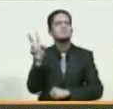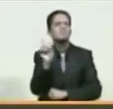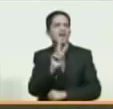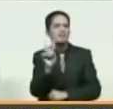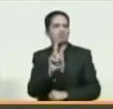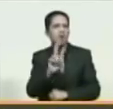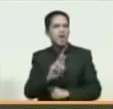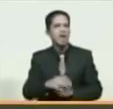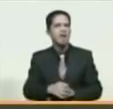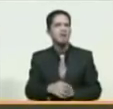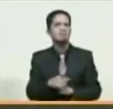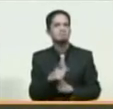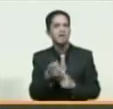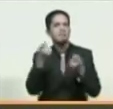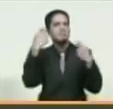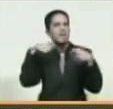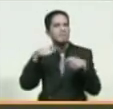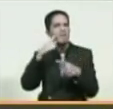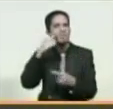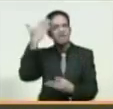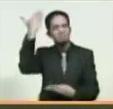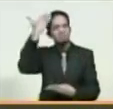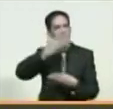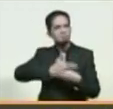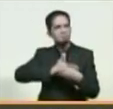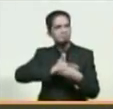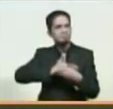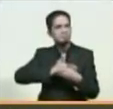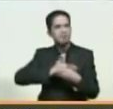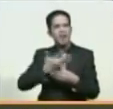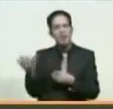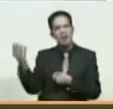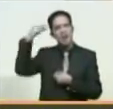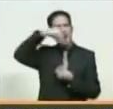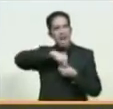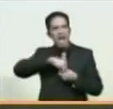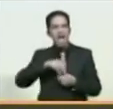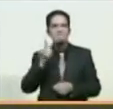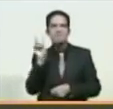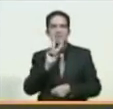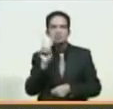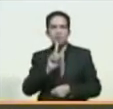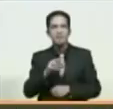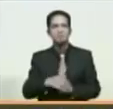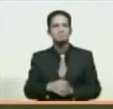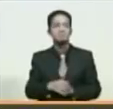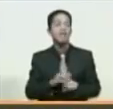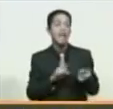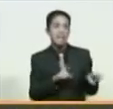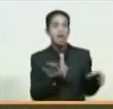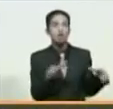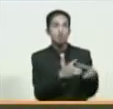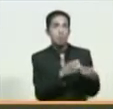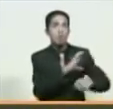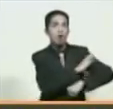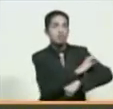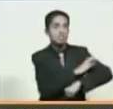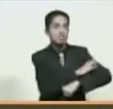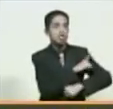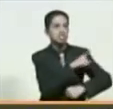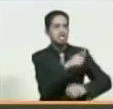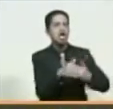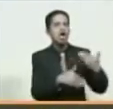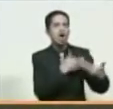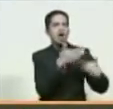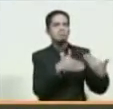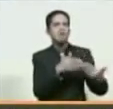venezolano para bloquear a nuestra patria, para intervenir a Venezuela. Comenzaron ellos así el llamado a las